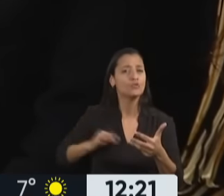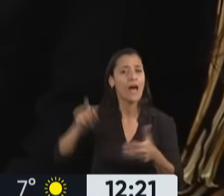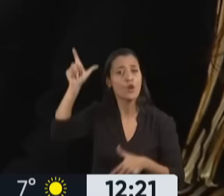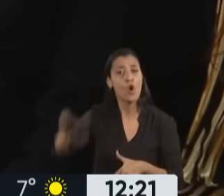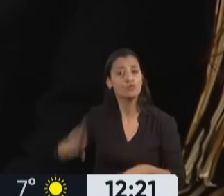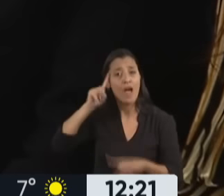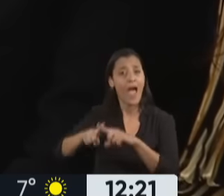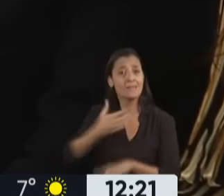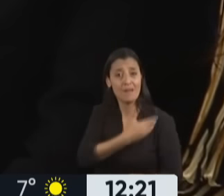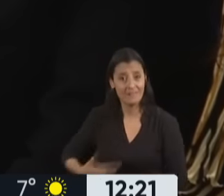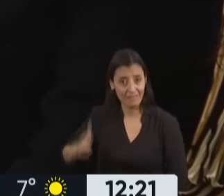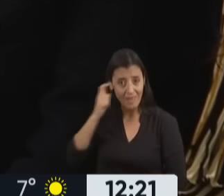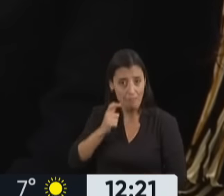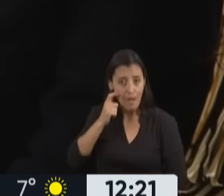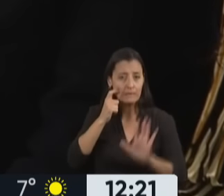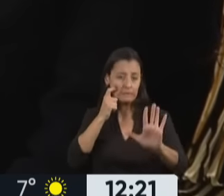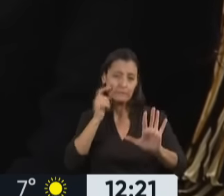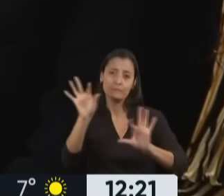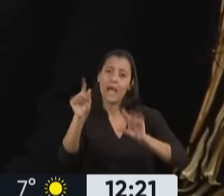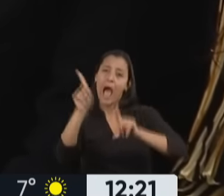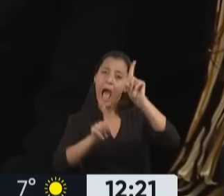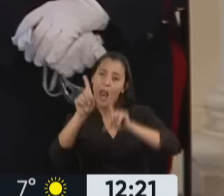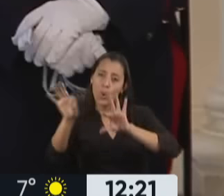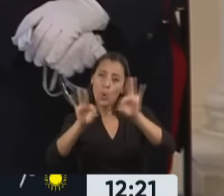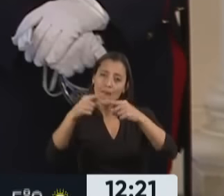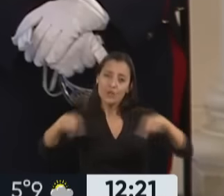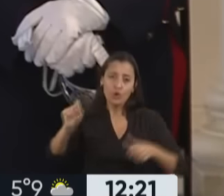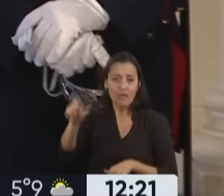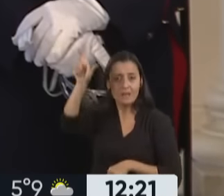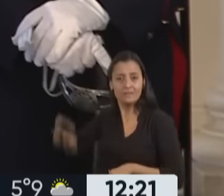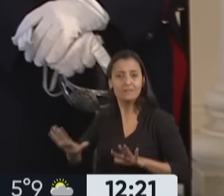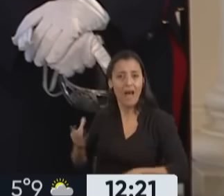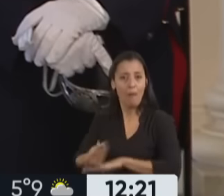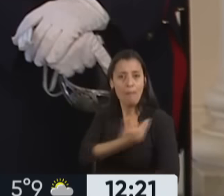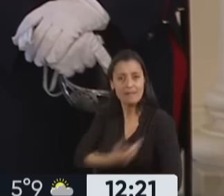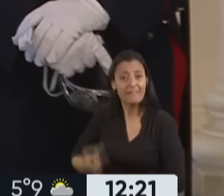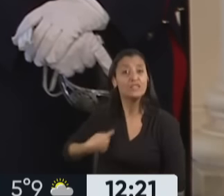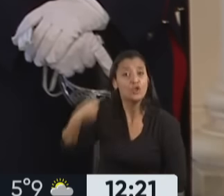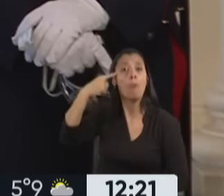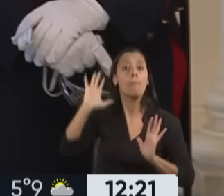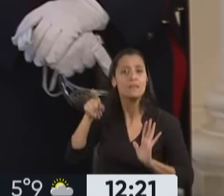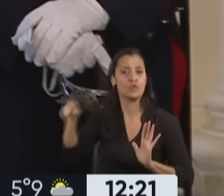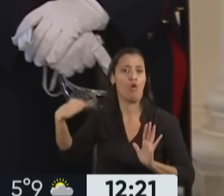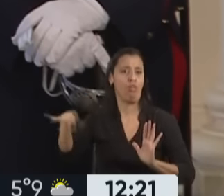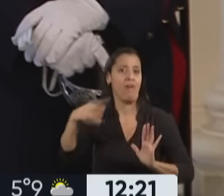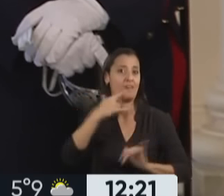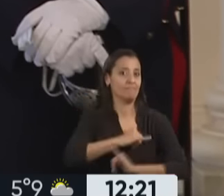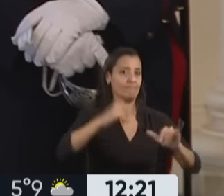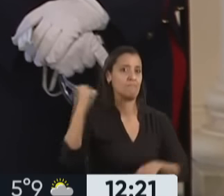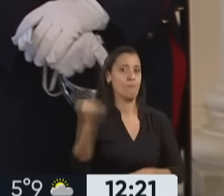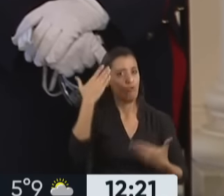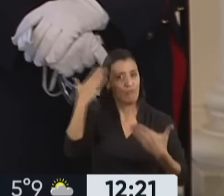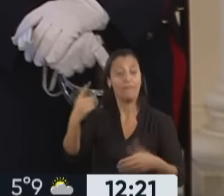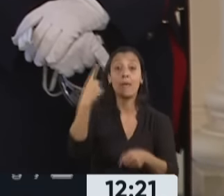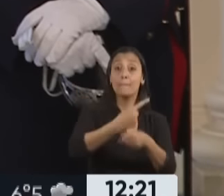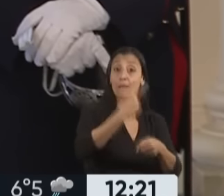permitir señalar algunas de las características que yo pienso que hay que señalar. En